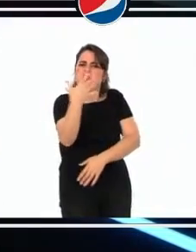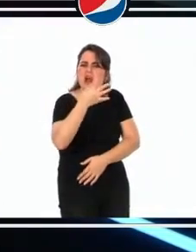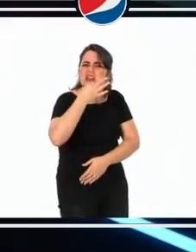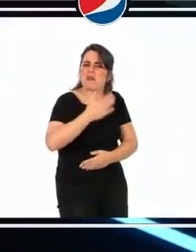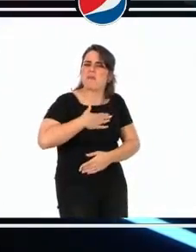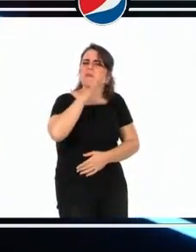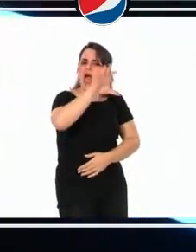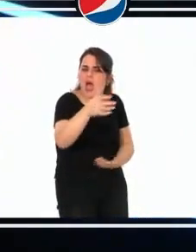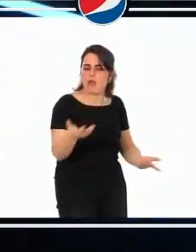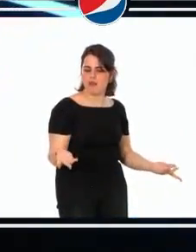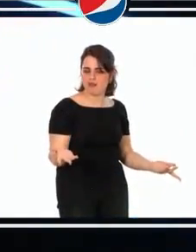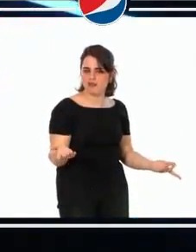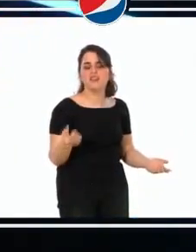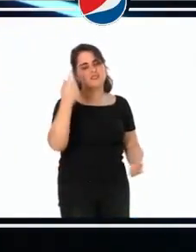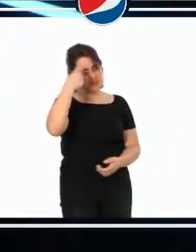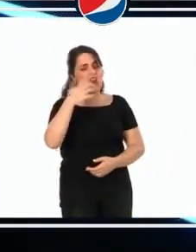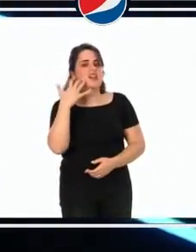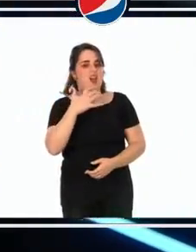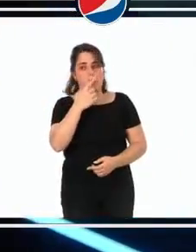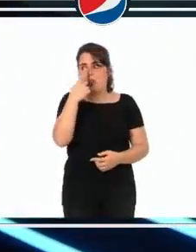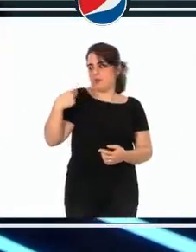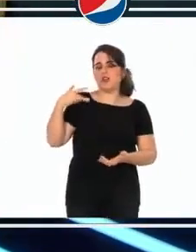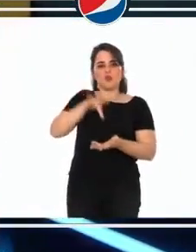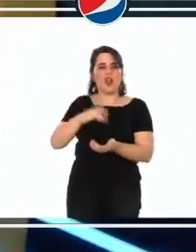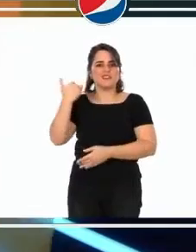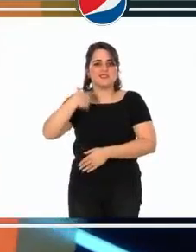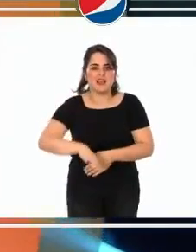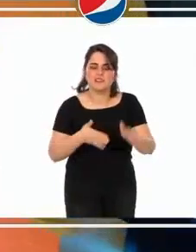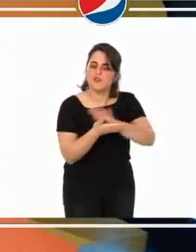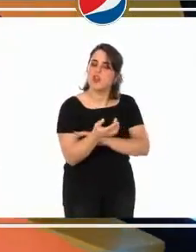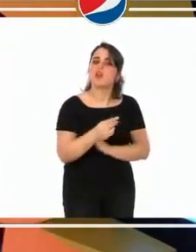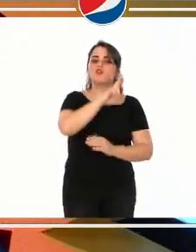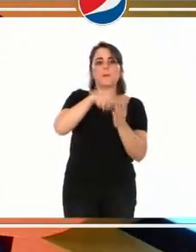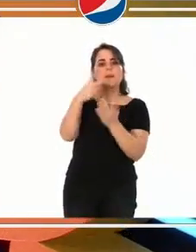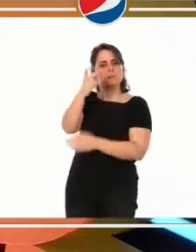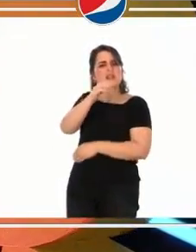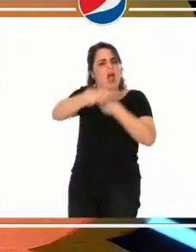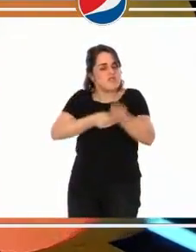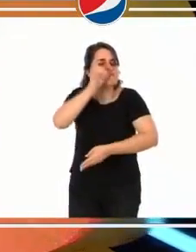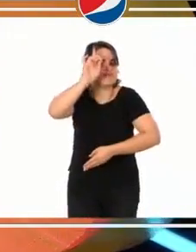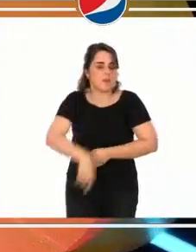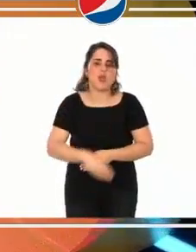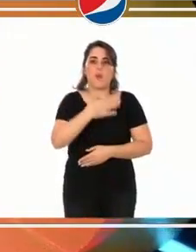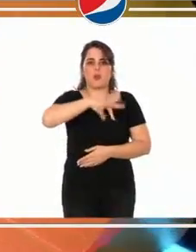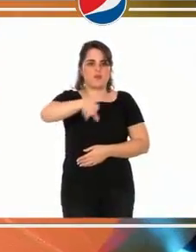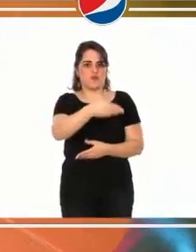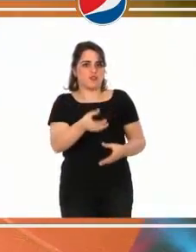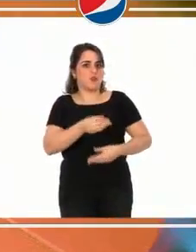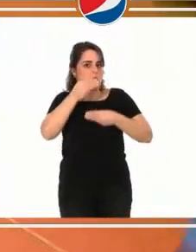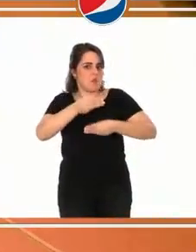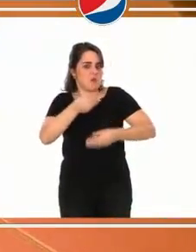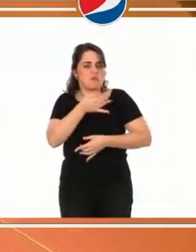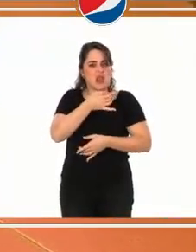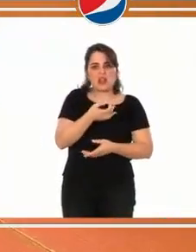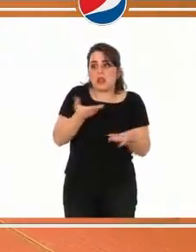Bueno, sé que es raro, ya lo hicimos el año pasado, lo hicimos también en 2020, igual estáis merendando, pero así veis, pues